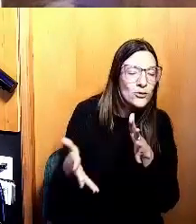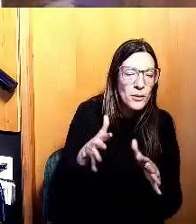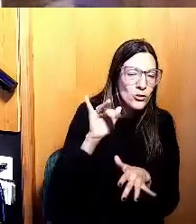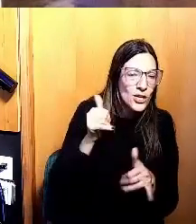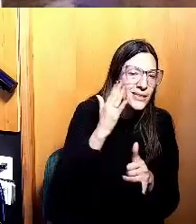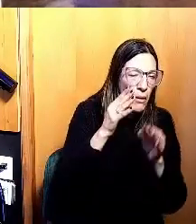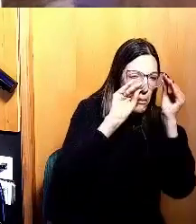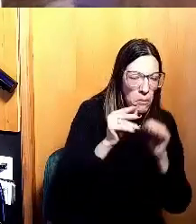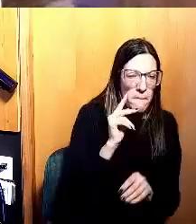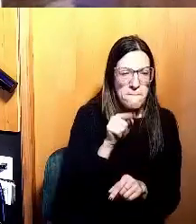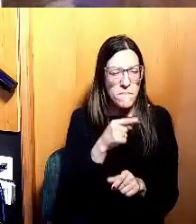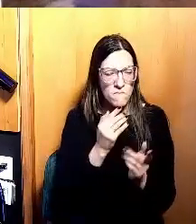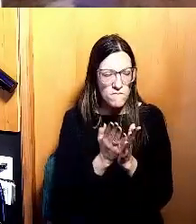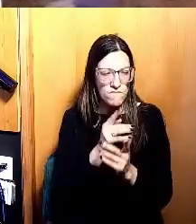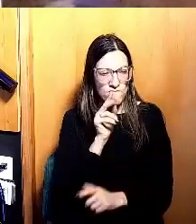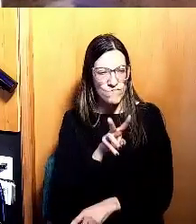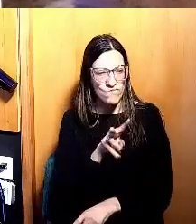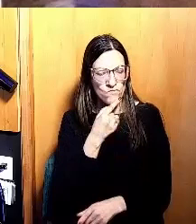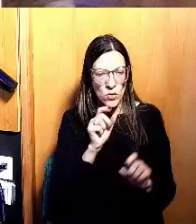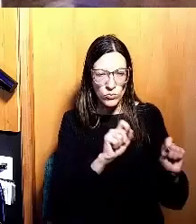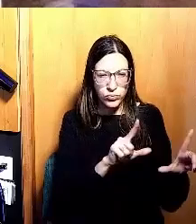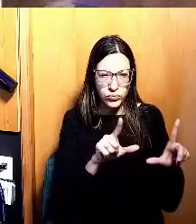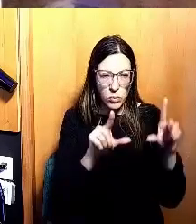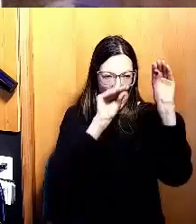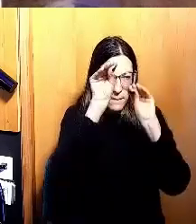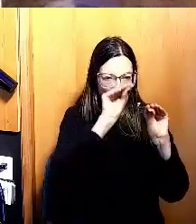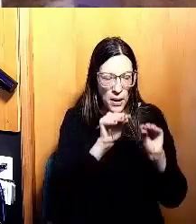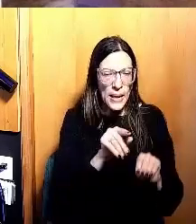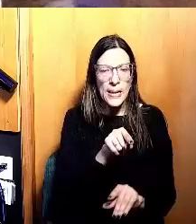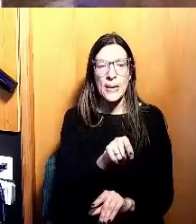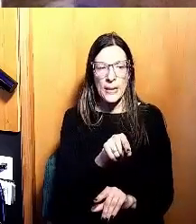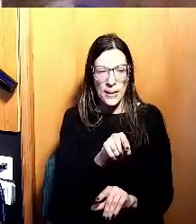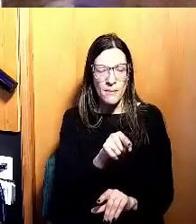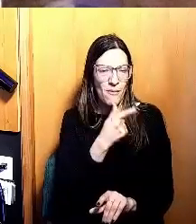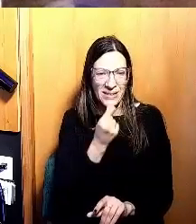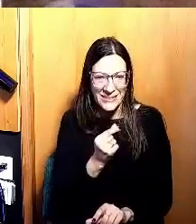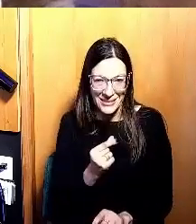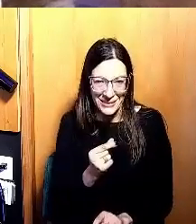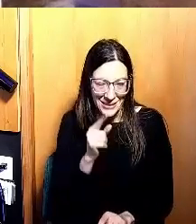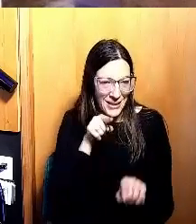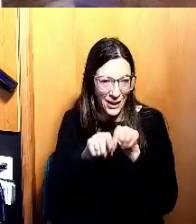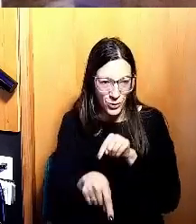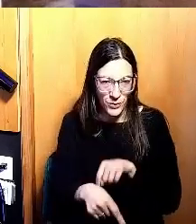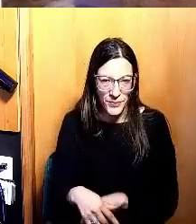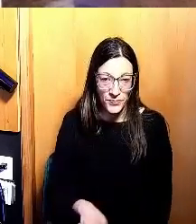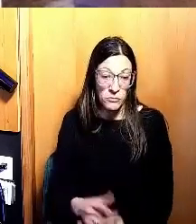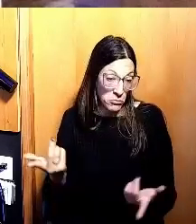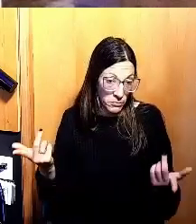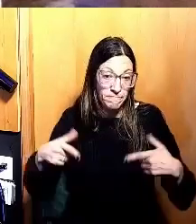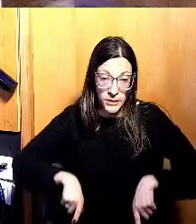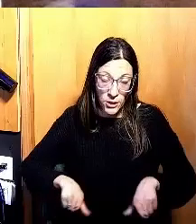es eso lo que medimos otras cosas. Bueno, eso es por el lado del mismo